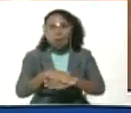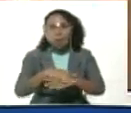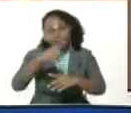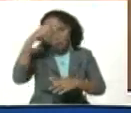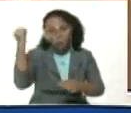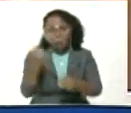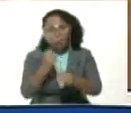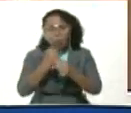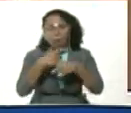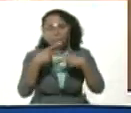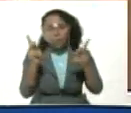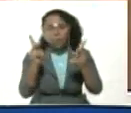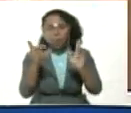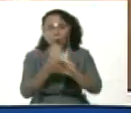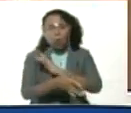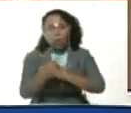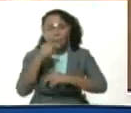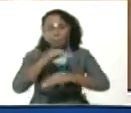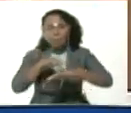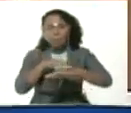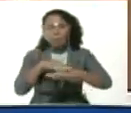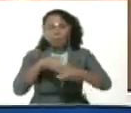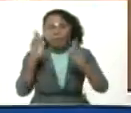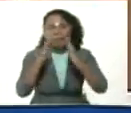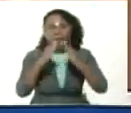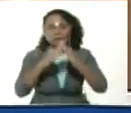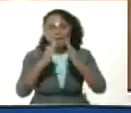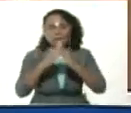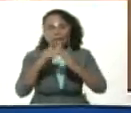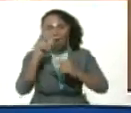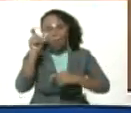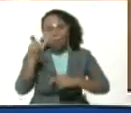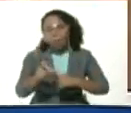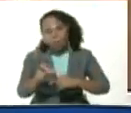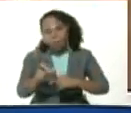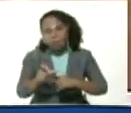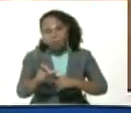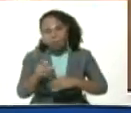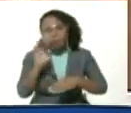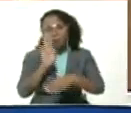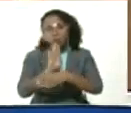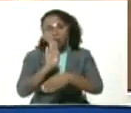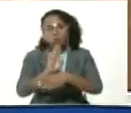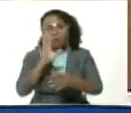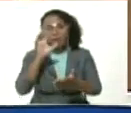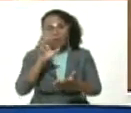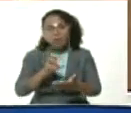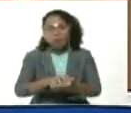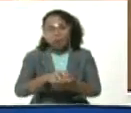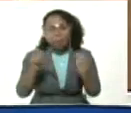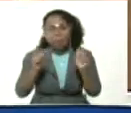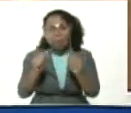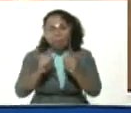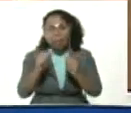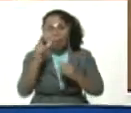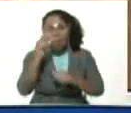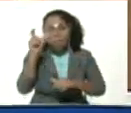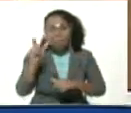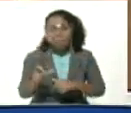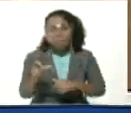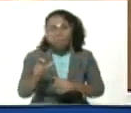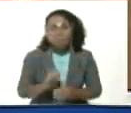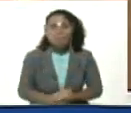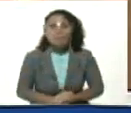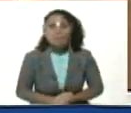Raúl Paredes, el ministro de Vivienda, Eldemaro Villarruel, y del protector del Estado Mérida, Jason